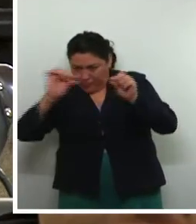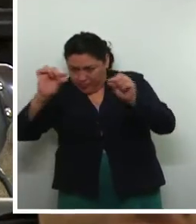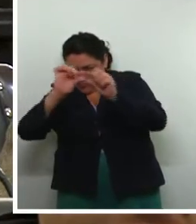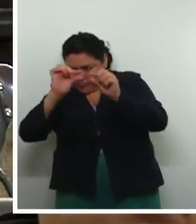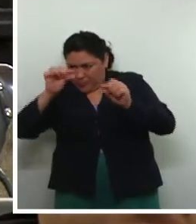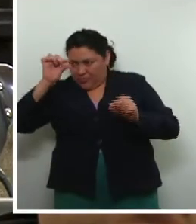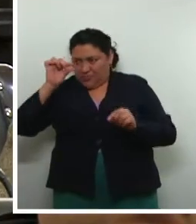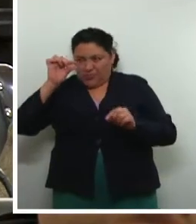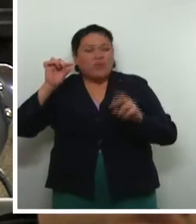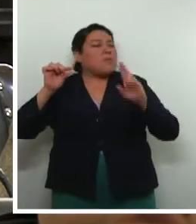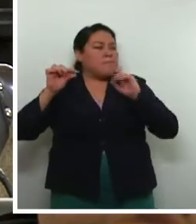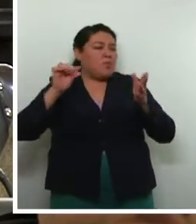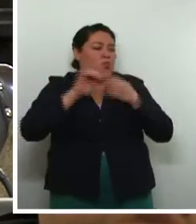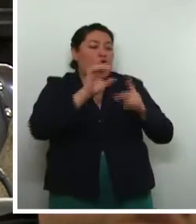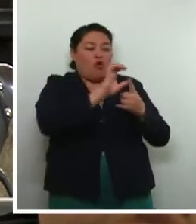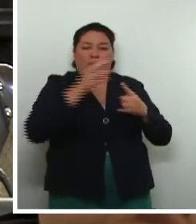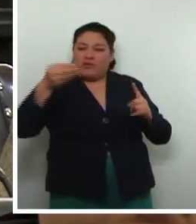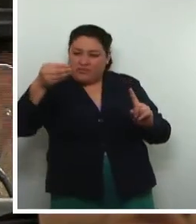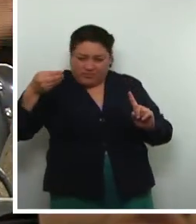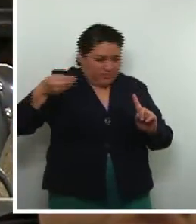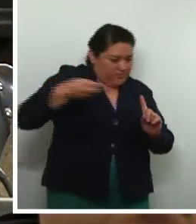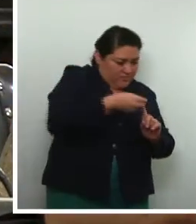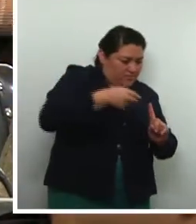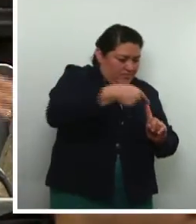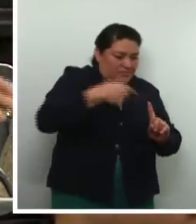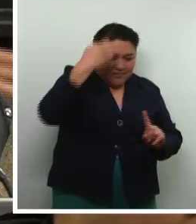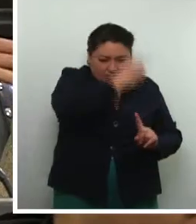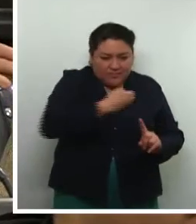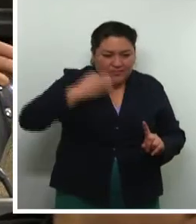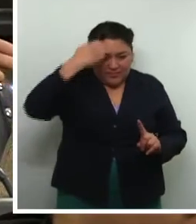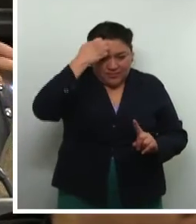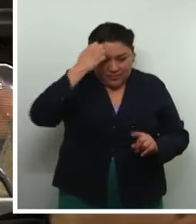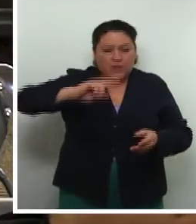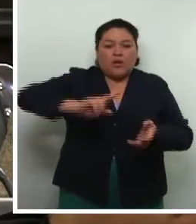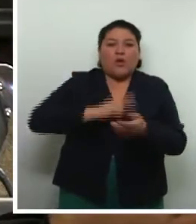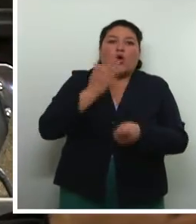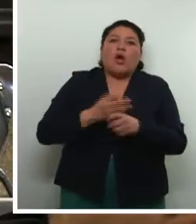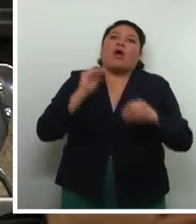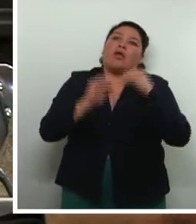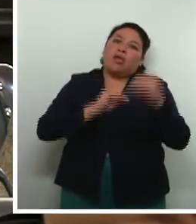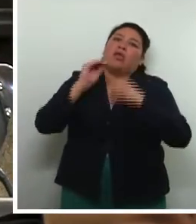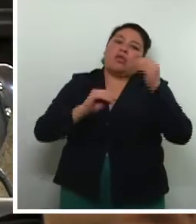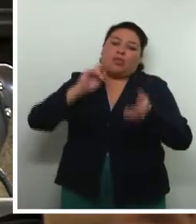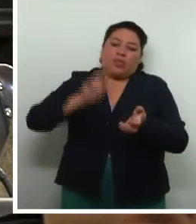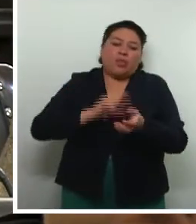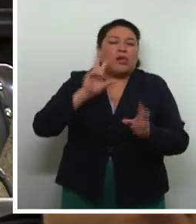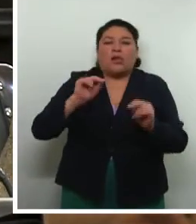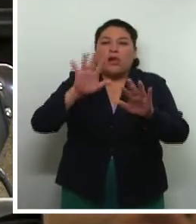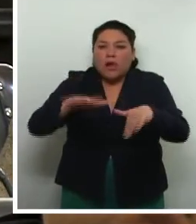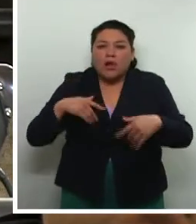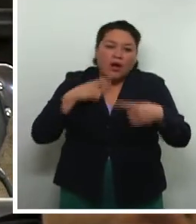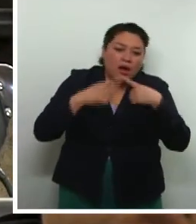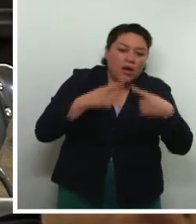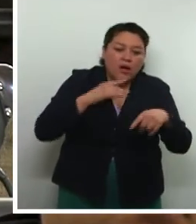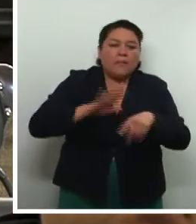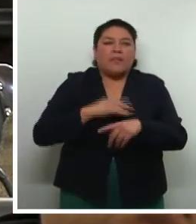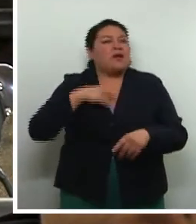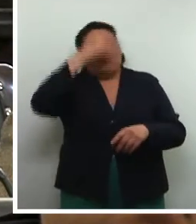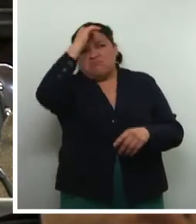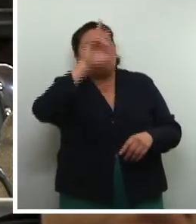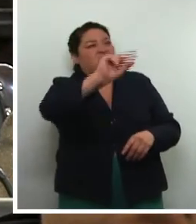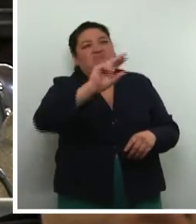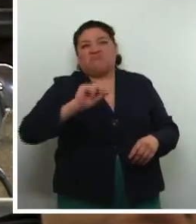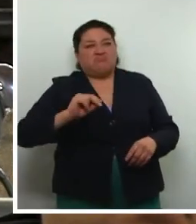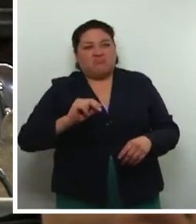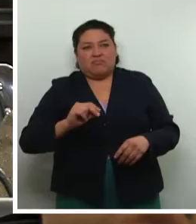solamente esa porción normativa a la comisión, que como para no reeditar este debate tengamos que llegar aquí a la comisión y votar en contra del